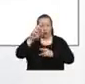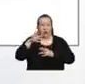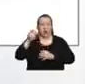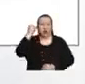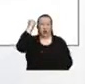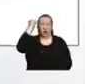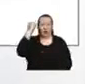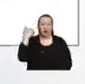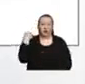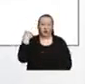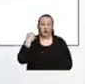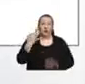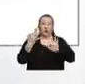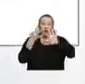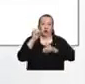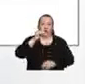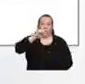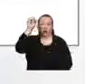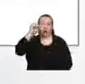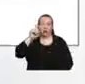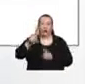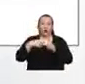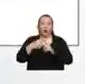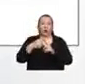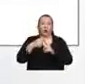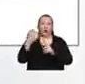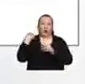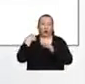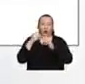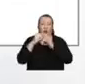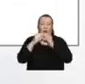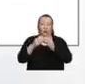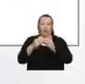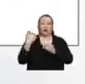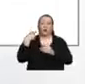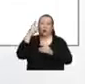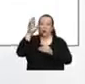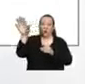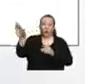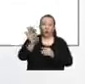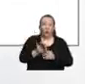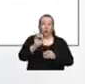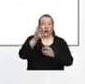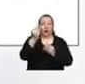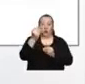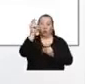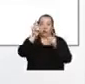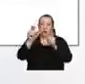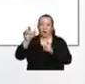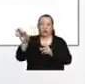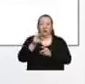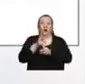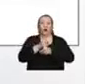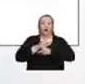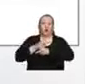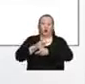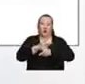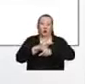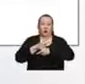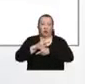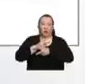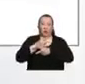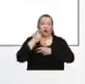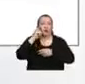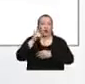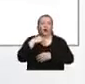80% del patrimonio fundacional podrán designar uno o varios protectores u otro organismo de supervisión en caso de que lo consideren conveniente para